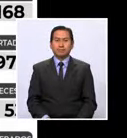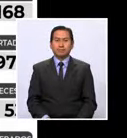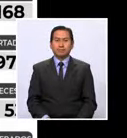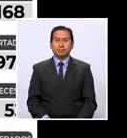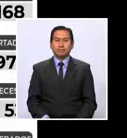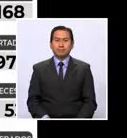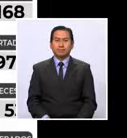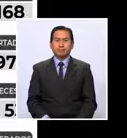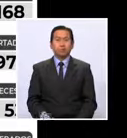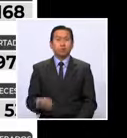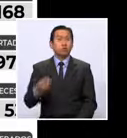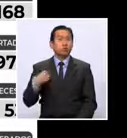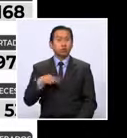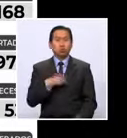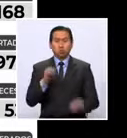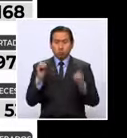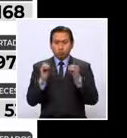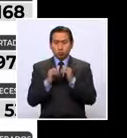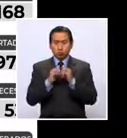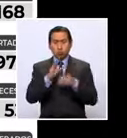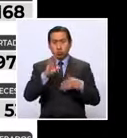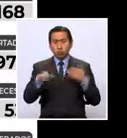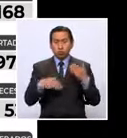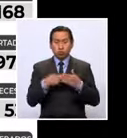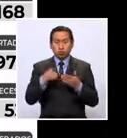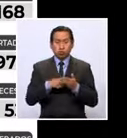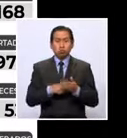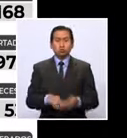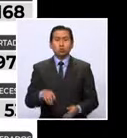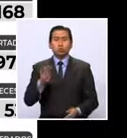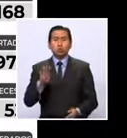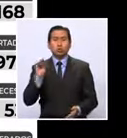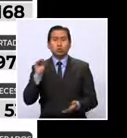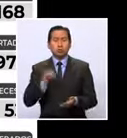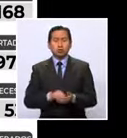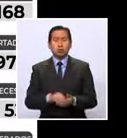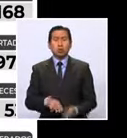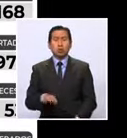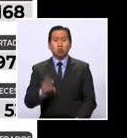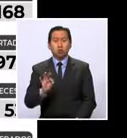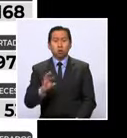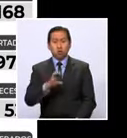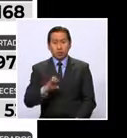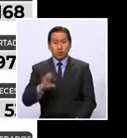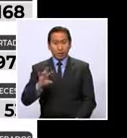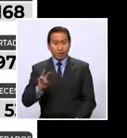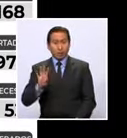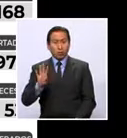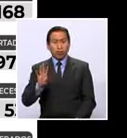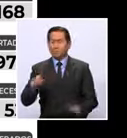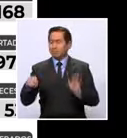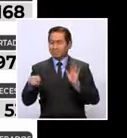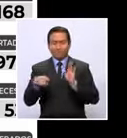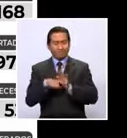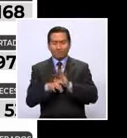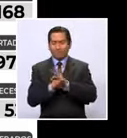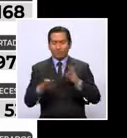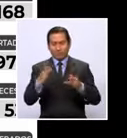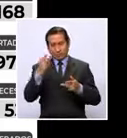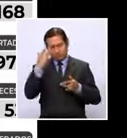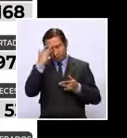registramos un total de 4 mil 974 casos descartados que